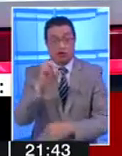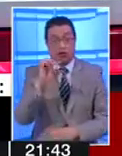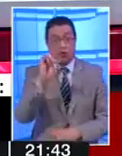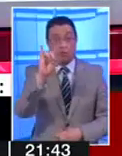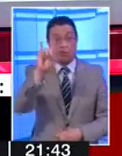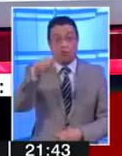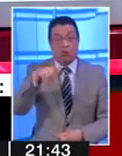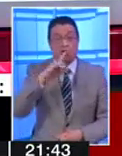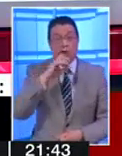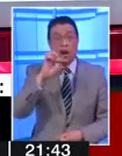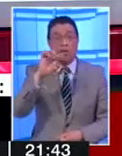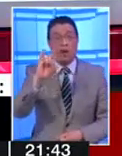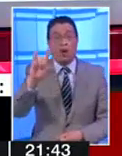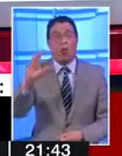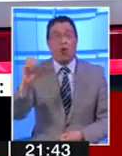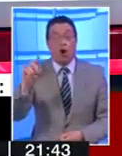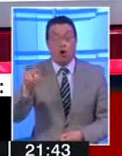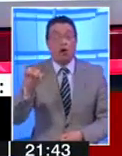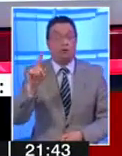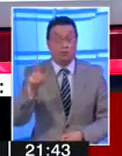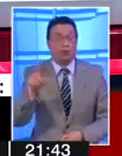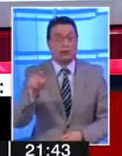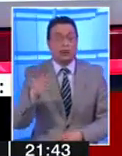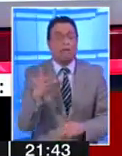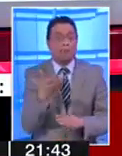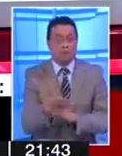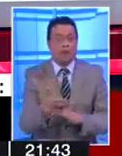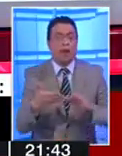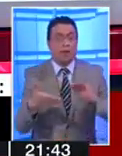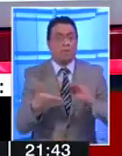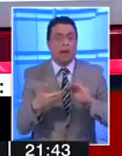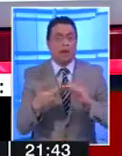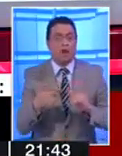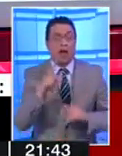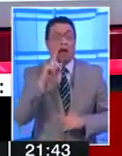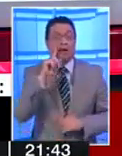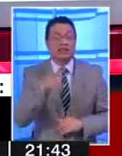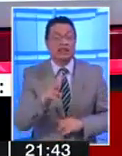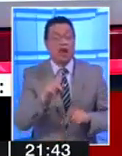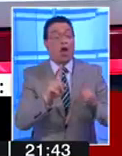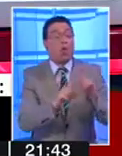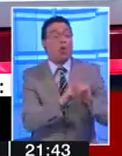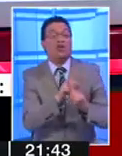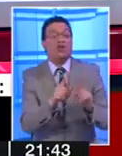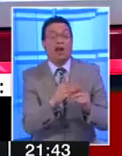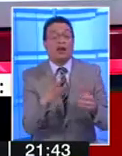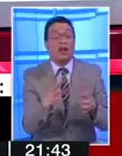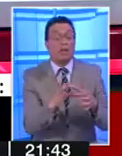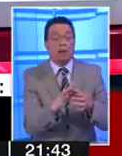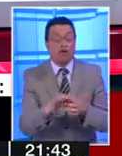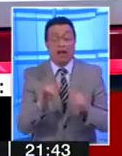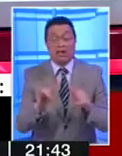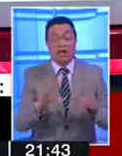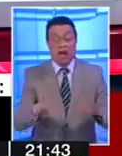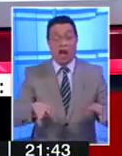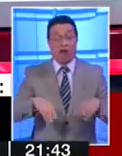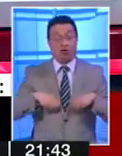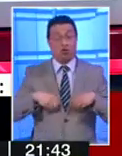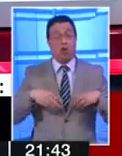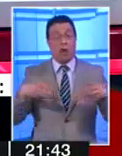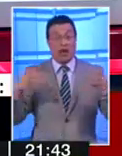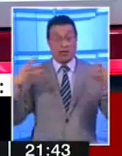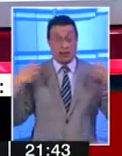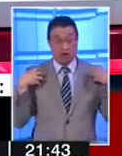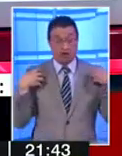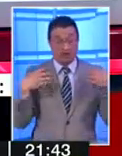Peuco, ¿implica entonces un pedir perdón sin justificar lo ocurrido y asumiendo su